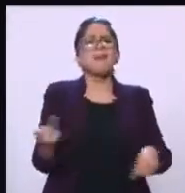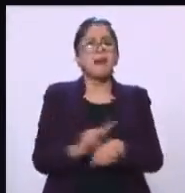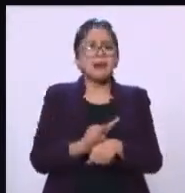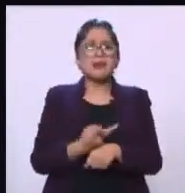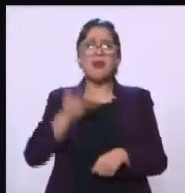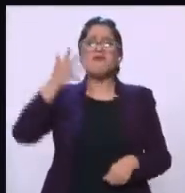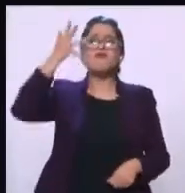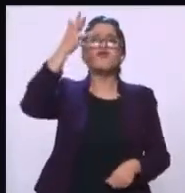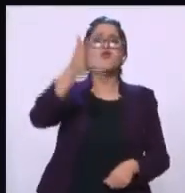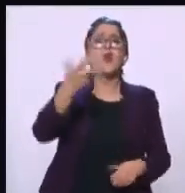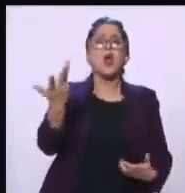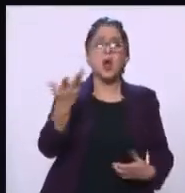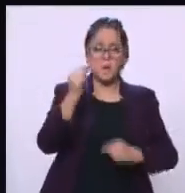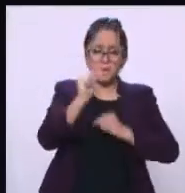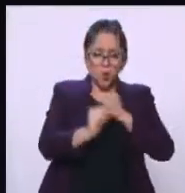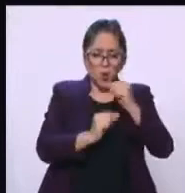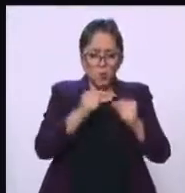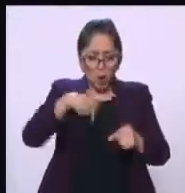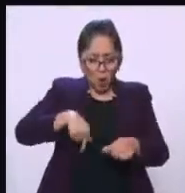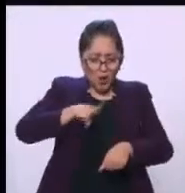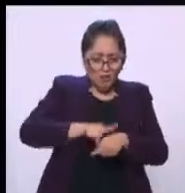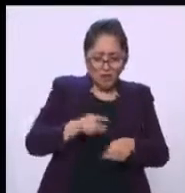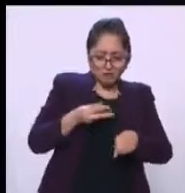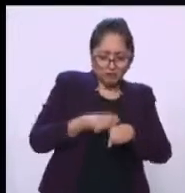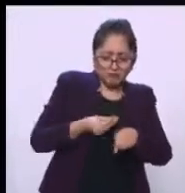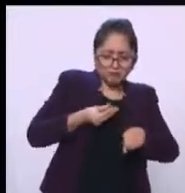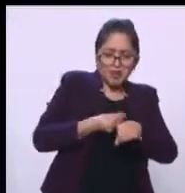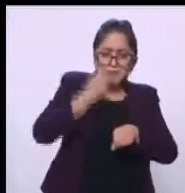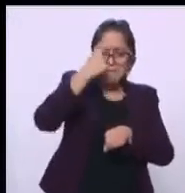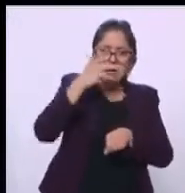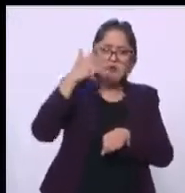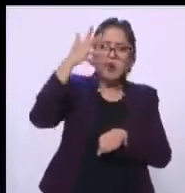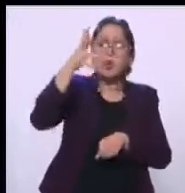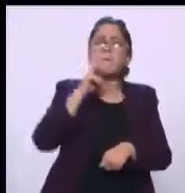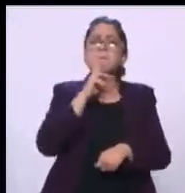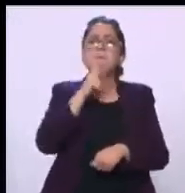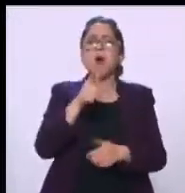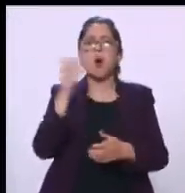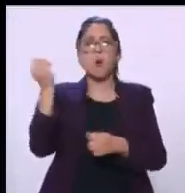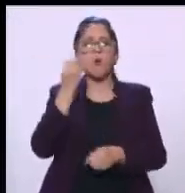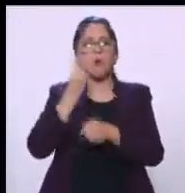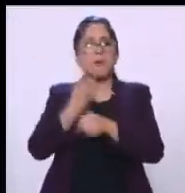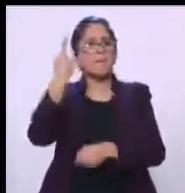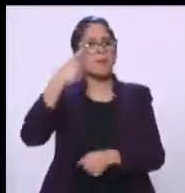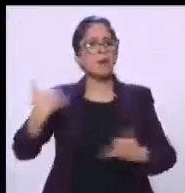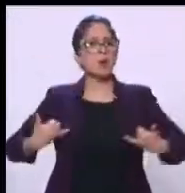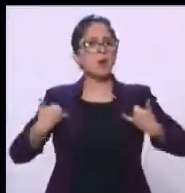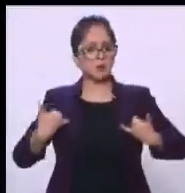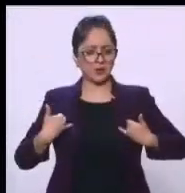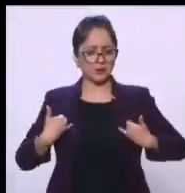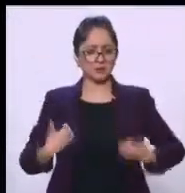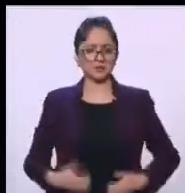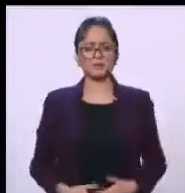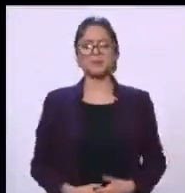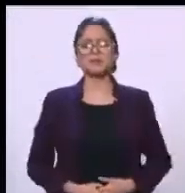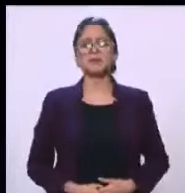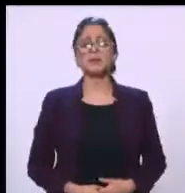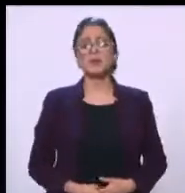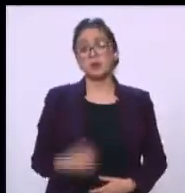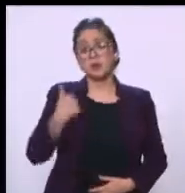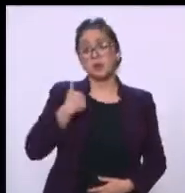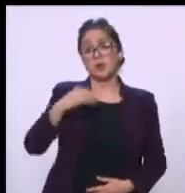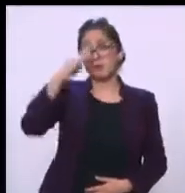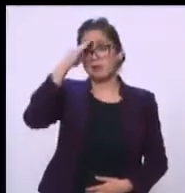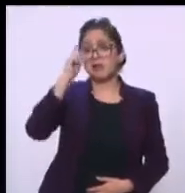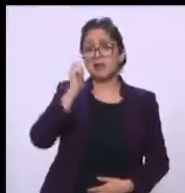está construyendo para que el futuro sea mejor para ellos? Yo creo que uno de los retos y una de las invitaciones más interesantes que nos propone precisamente